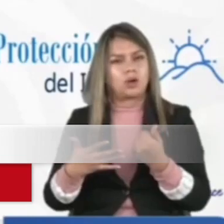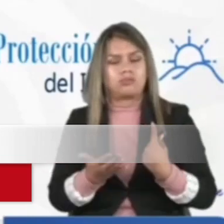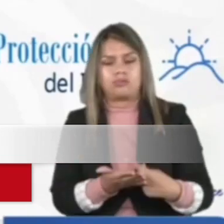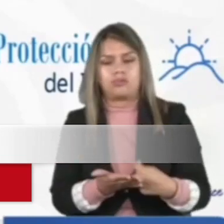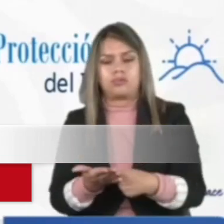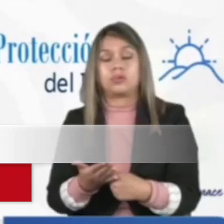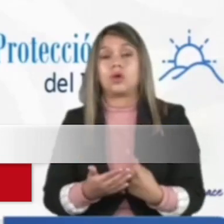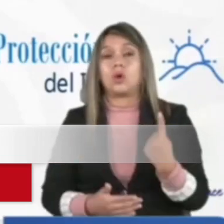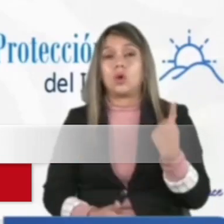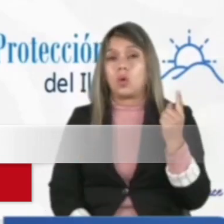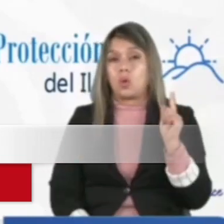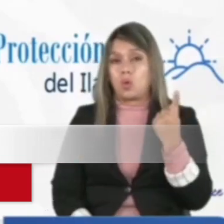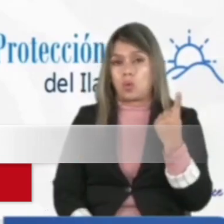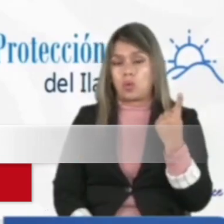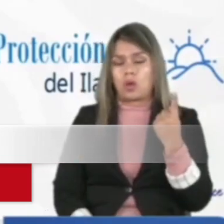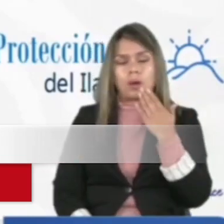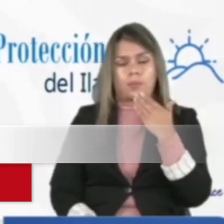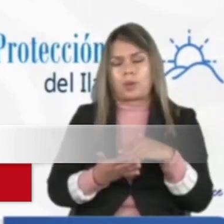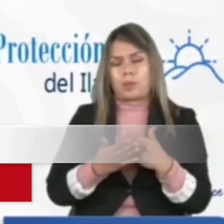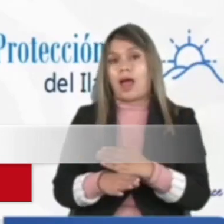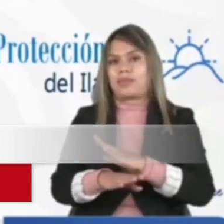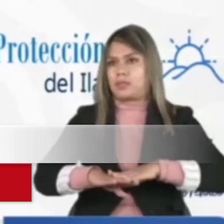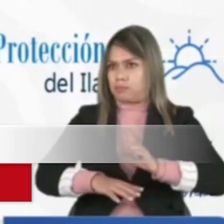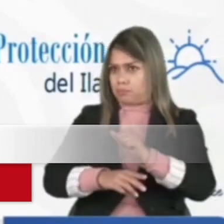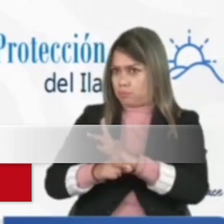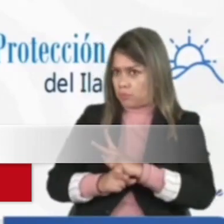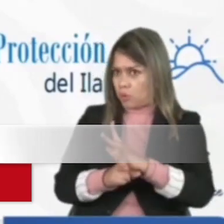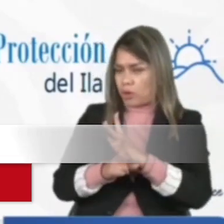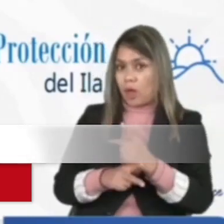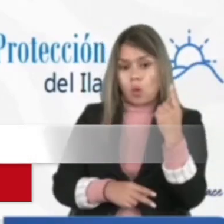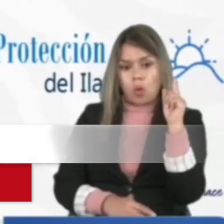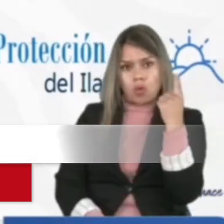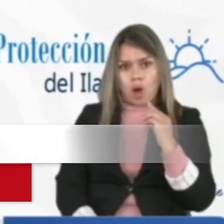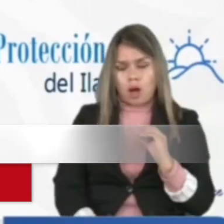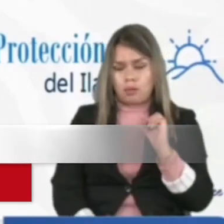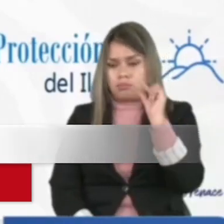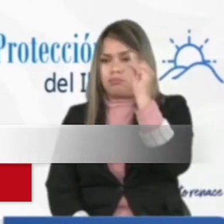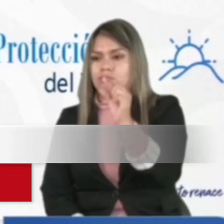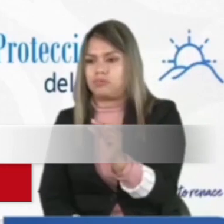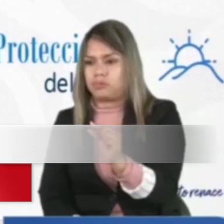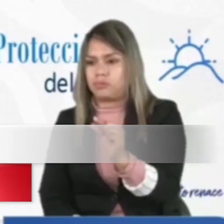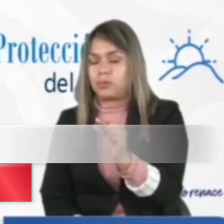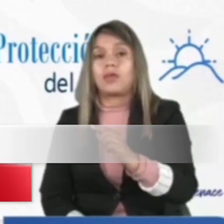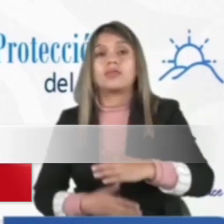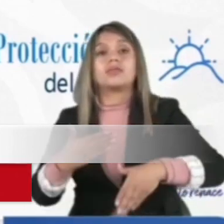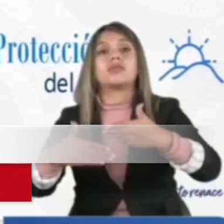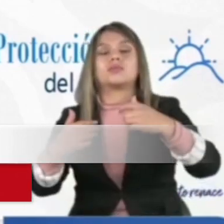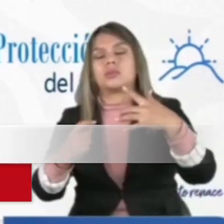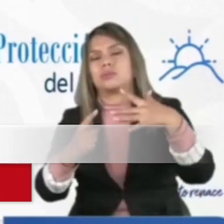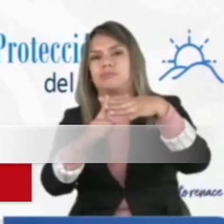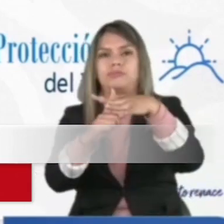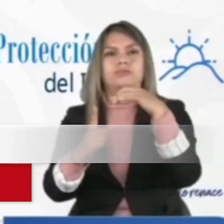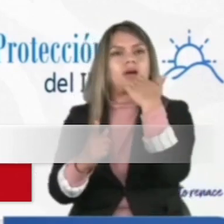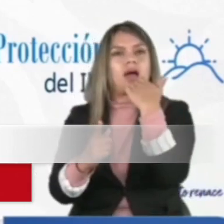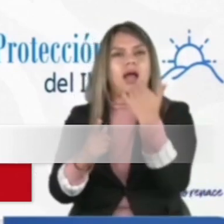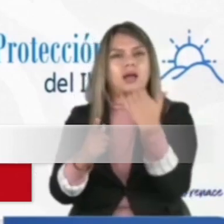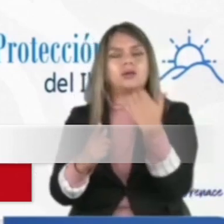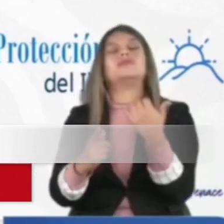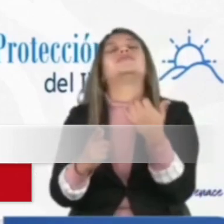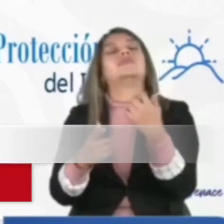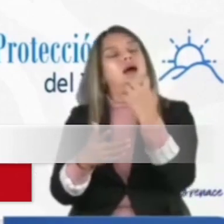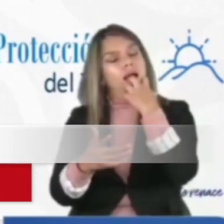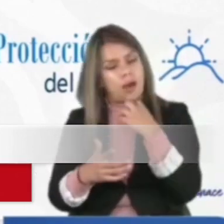invierte $1 en prevención, se ahorra hasta $10 en reparación de desastres. ¿Por qué? Porque si yo mantengo